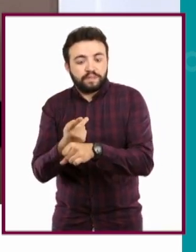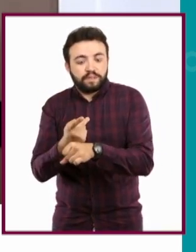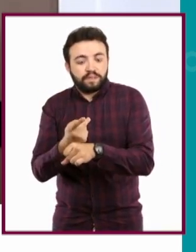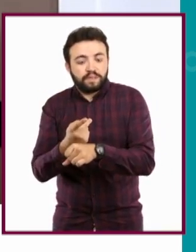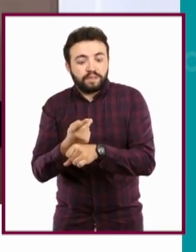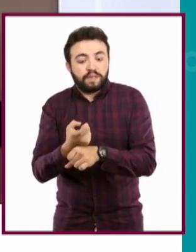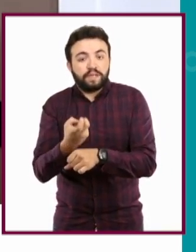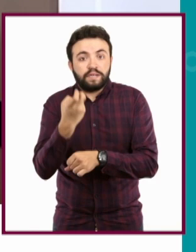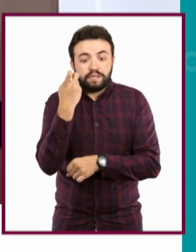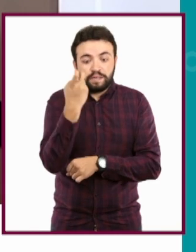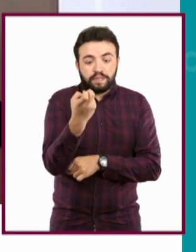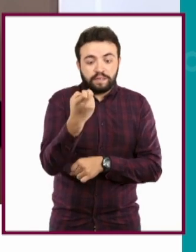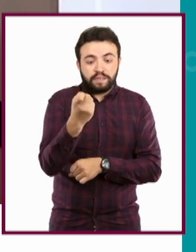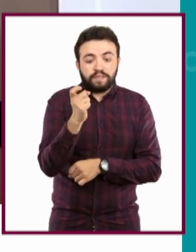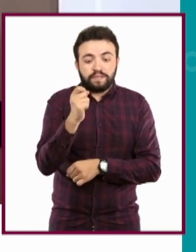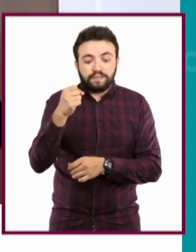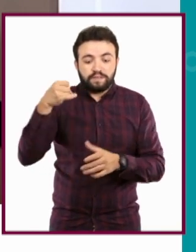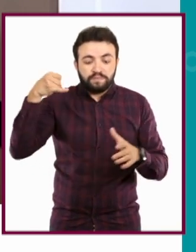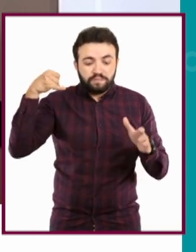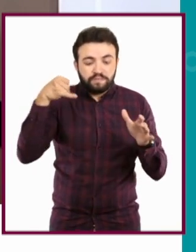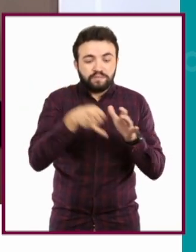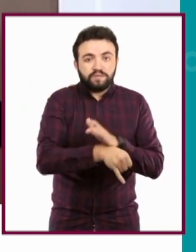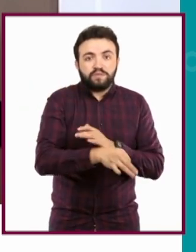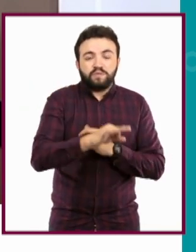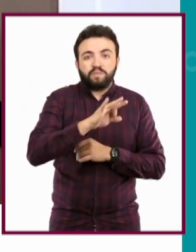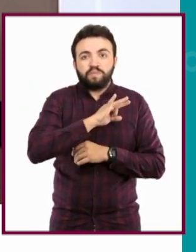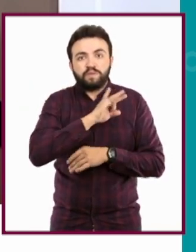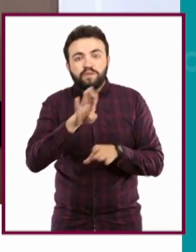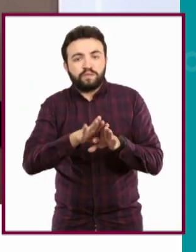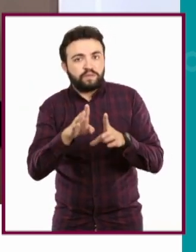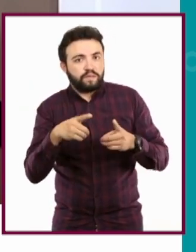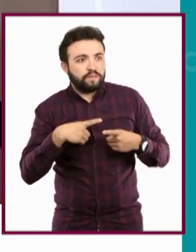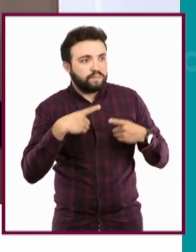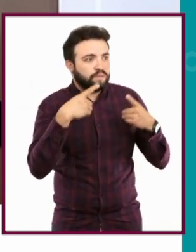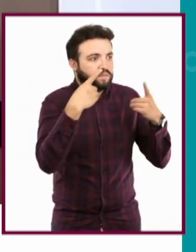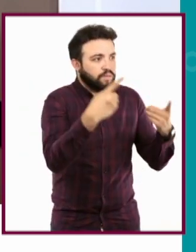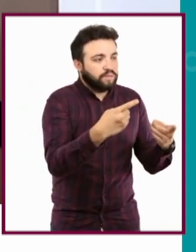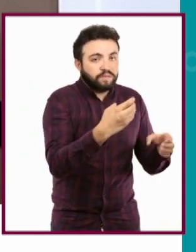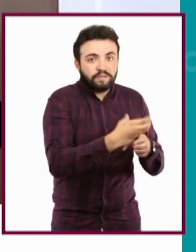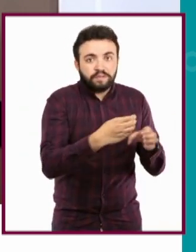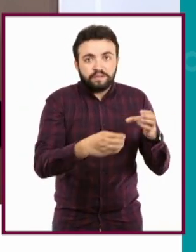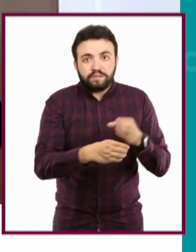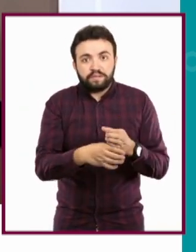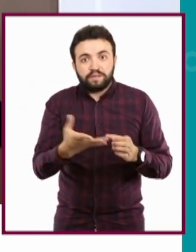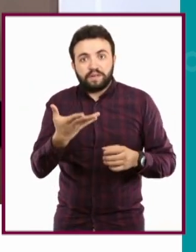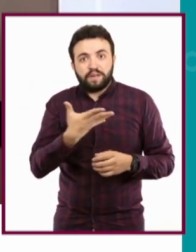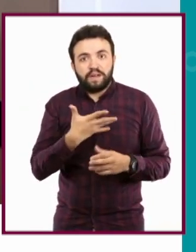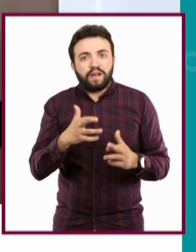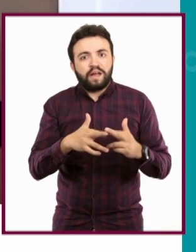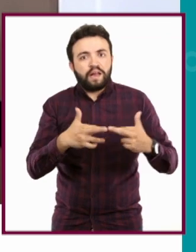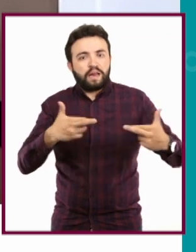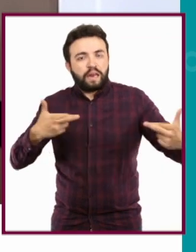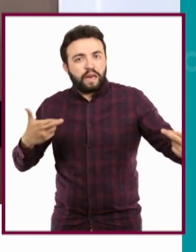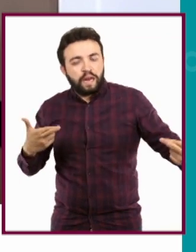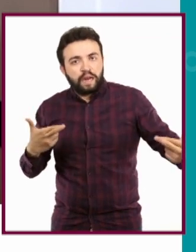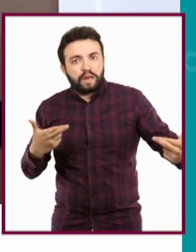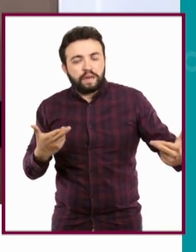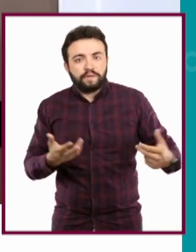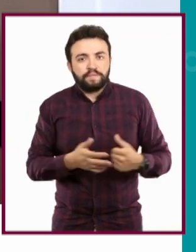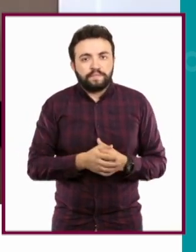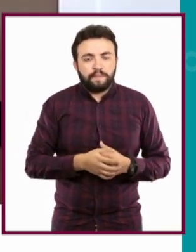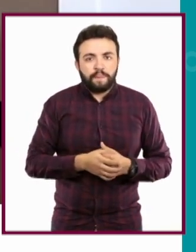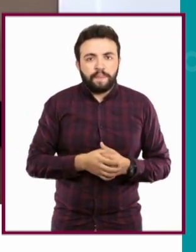todo esta dimensión de profundidad que puede darle a los hechos, a la existencia, a las relaciones mismas,